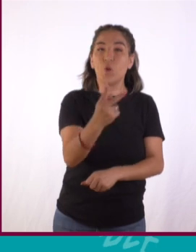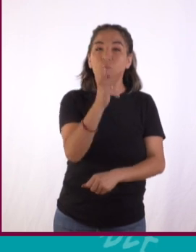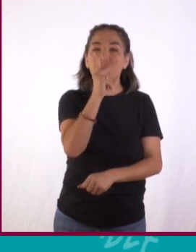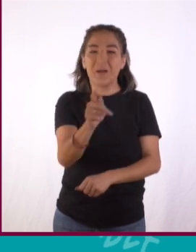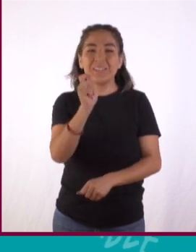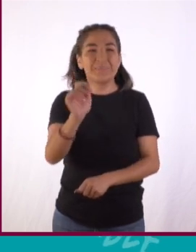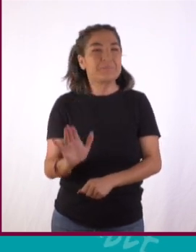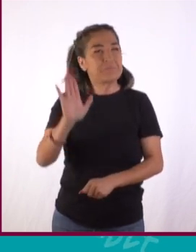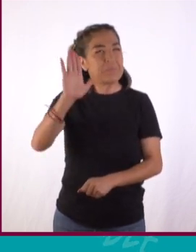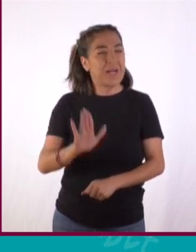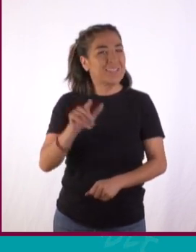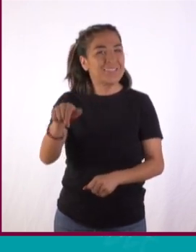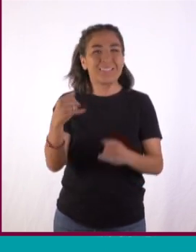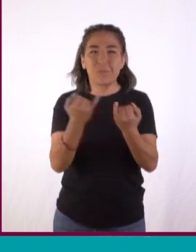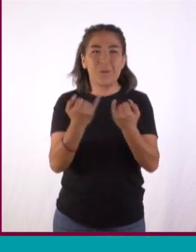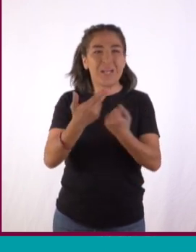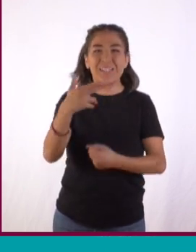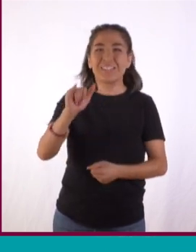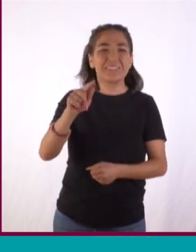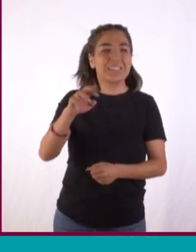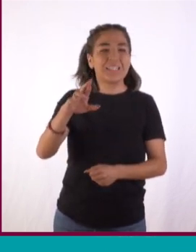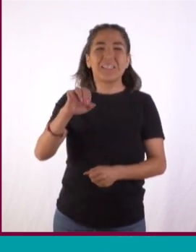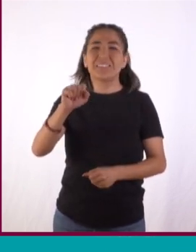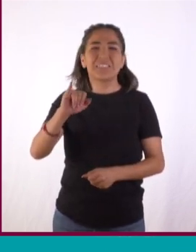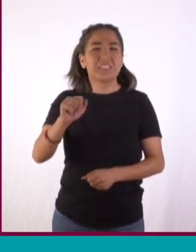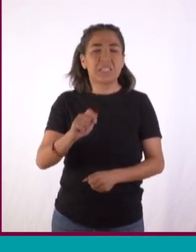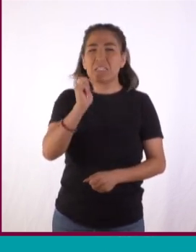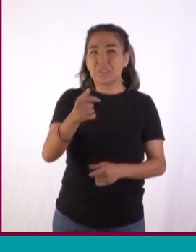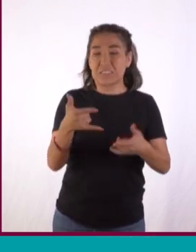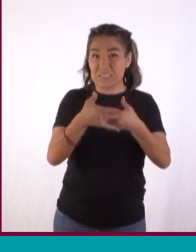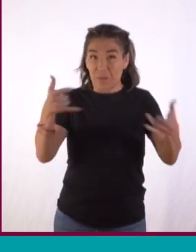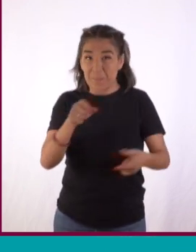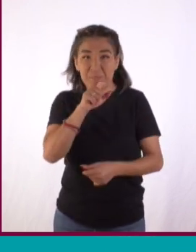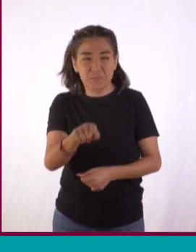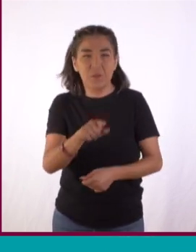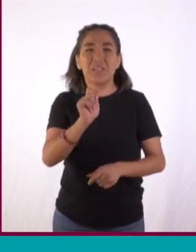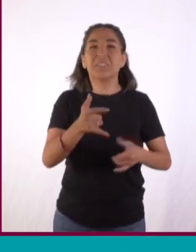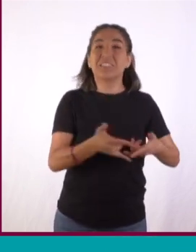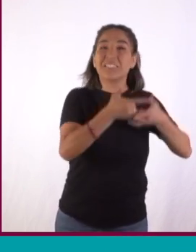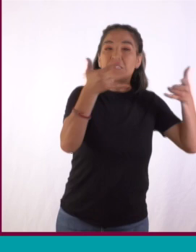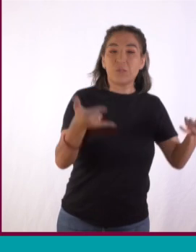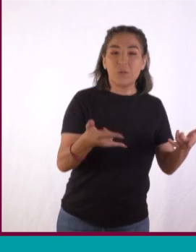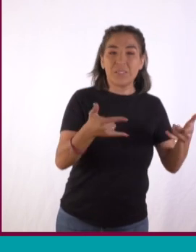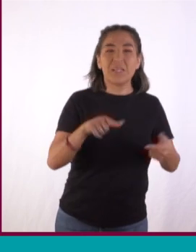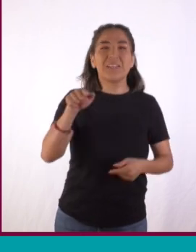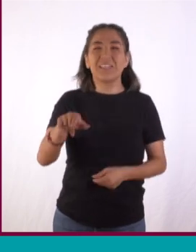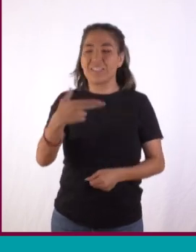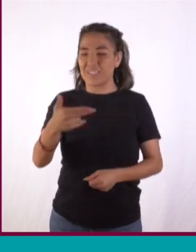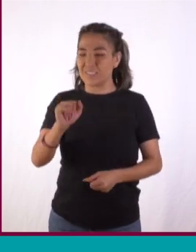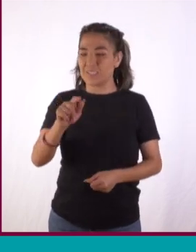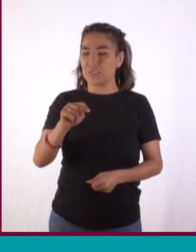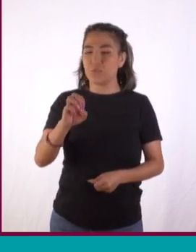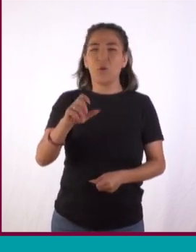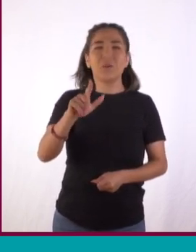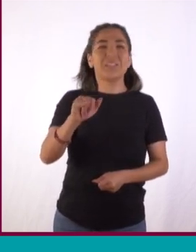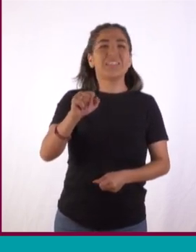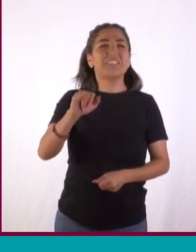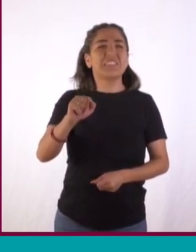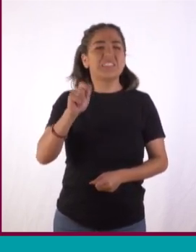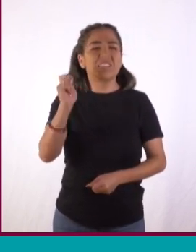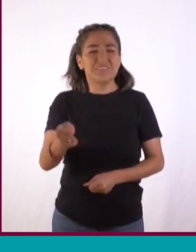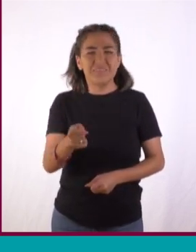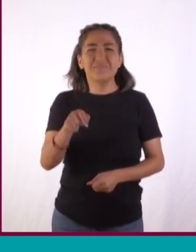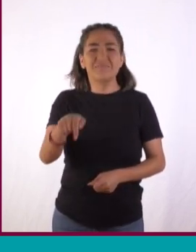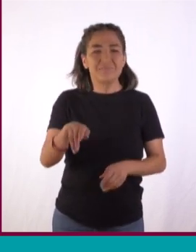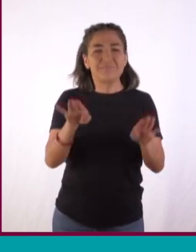dos palabras que se parecen a histéresis, pero que no tienen un origen común. Estas son historia e histólisis.